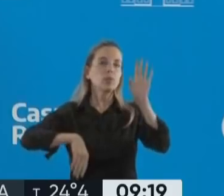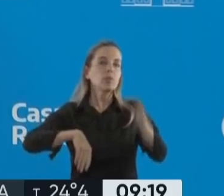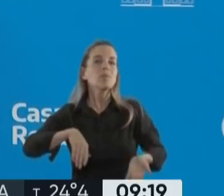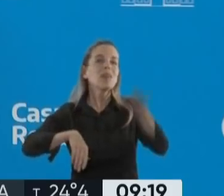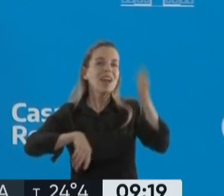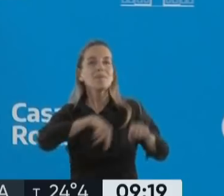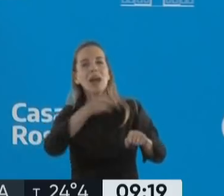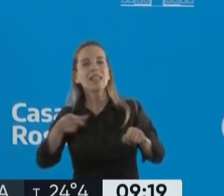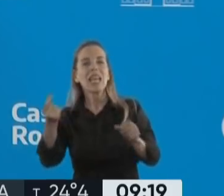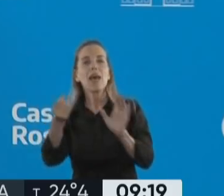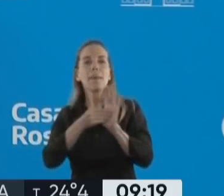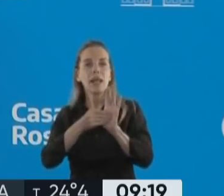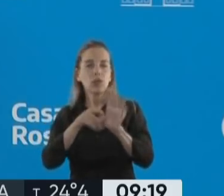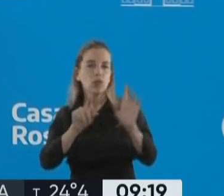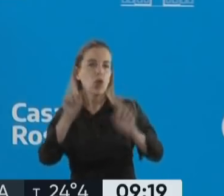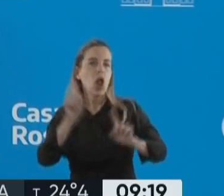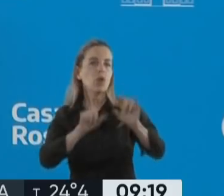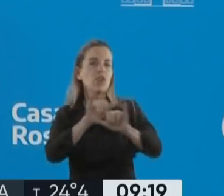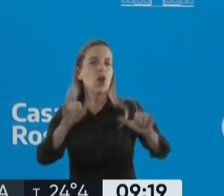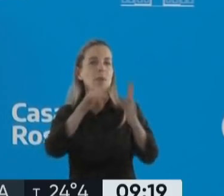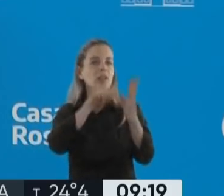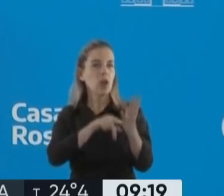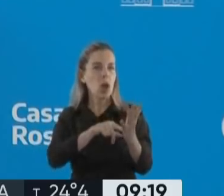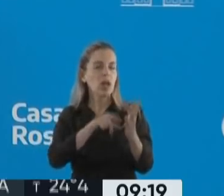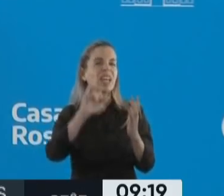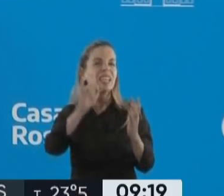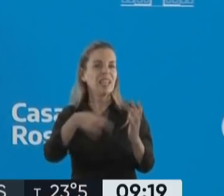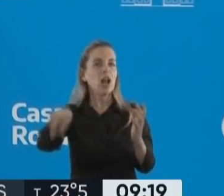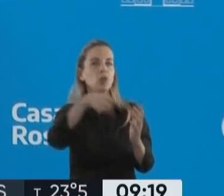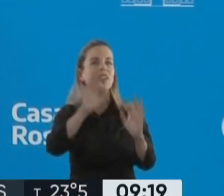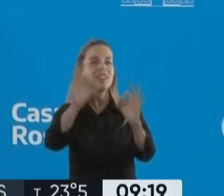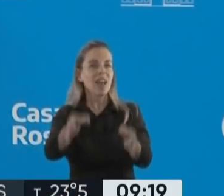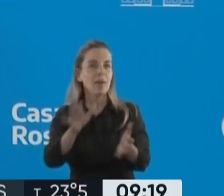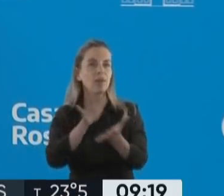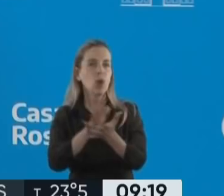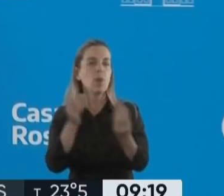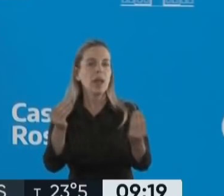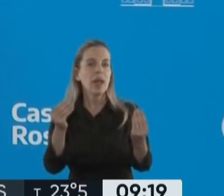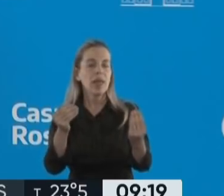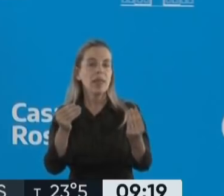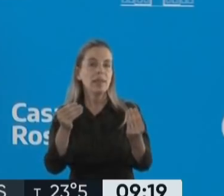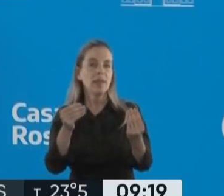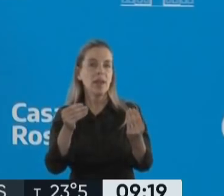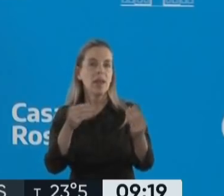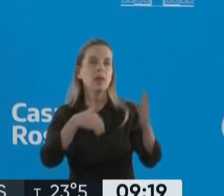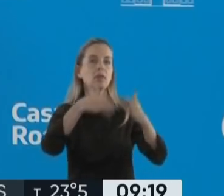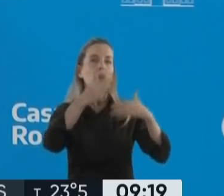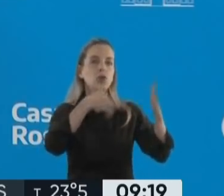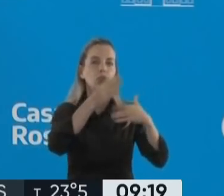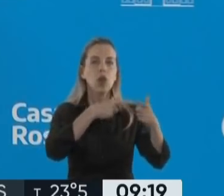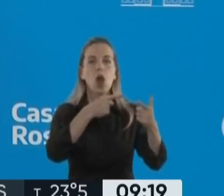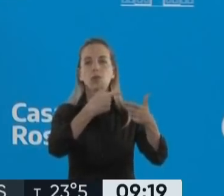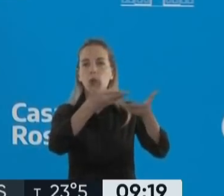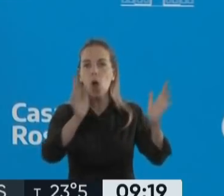precios. Estos son solo algunos de los datos que se suman a otros que ustedes ya vienen teniendo con respecto al crecimiento de la construcción, con respecto al crecimiento